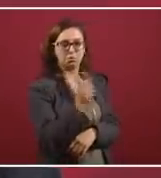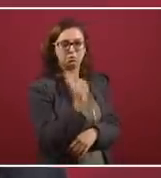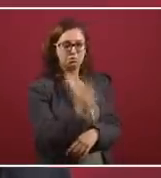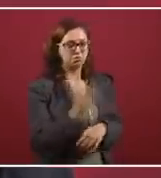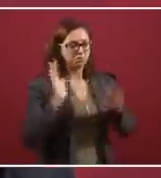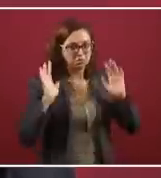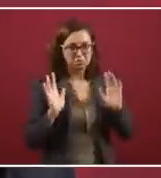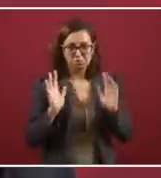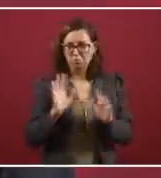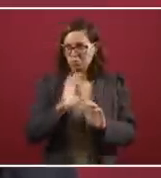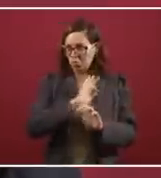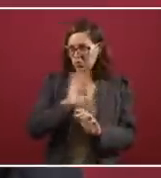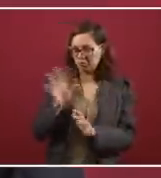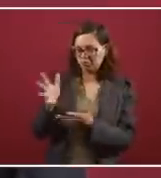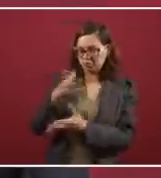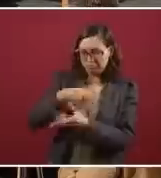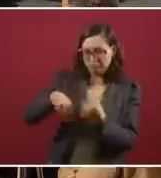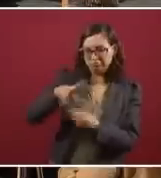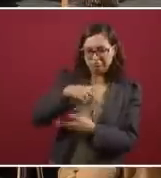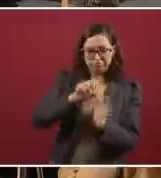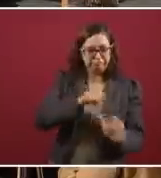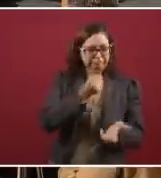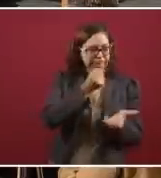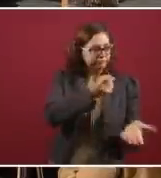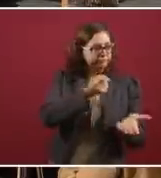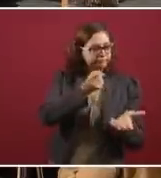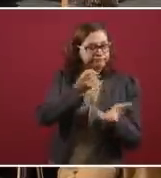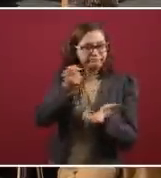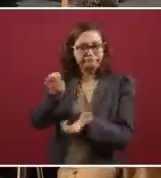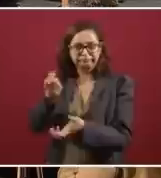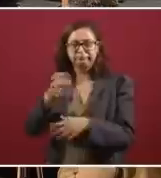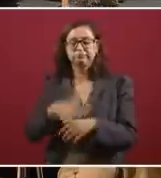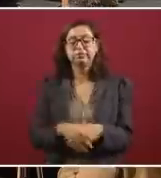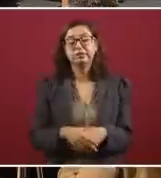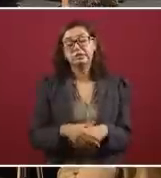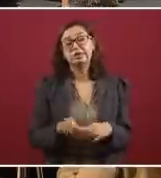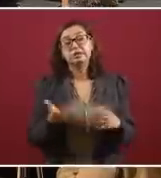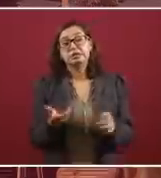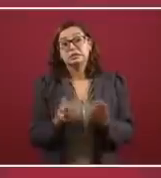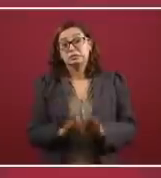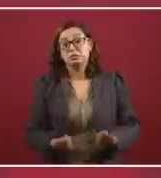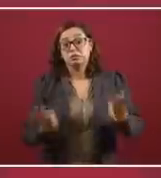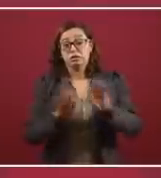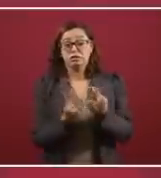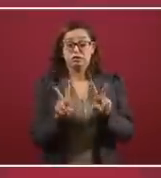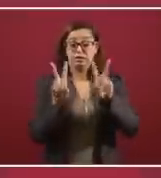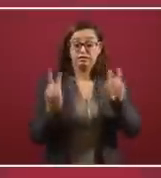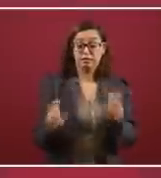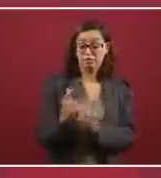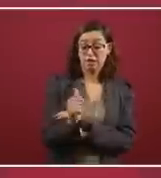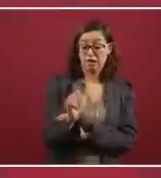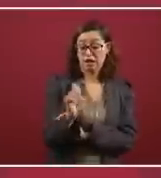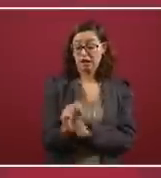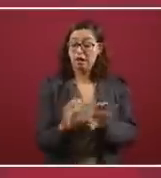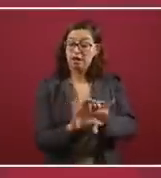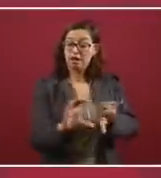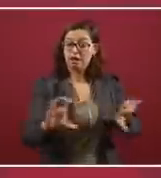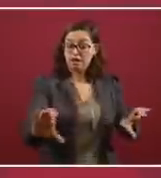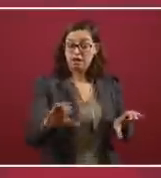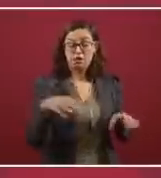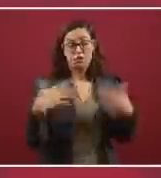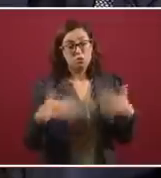inversiones. Y quiero, pues, insistir en la importancia de estos gasoductos. Ya lo señaló el director de la